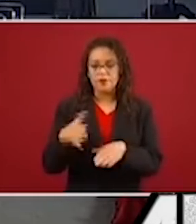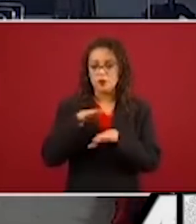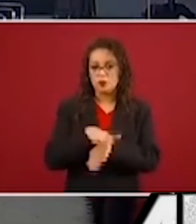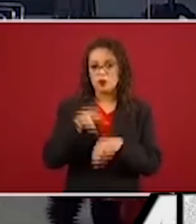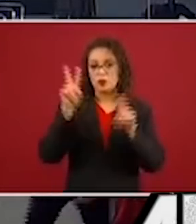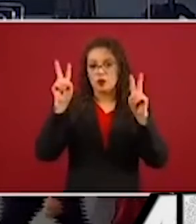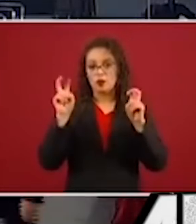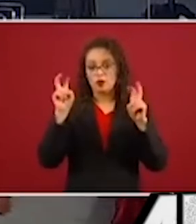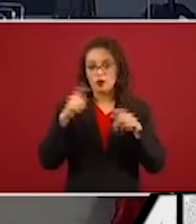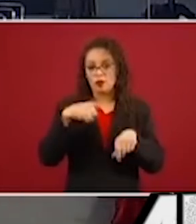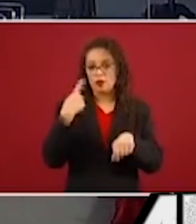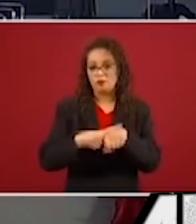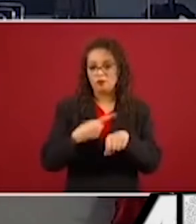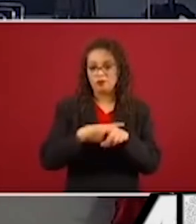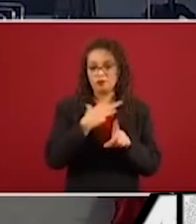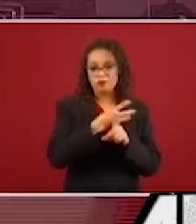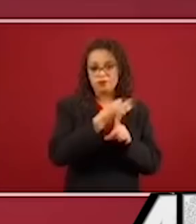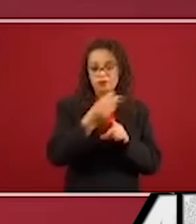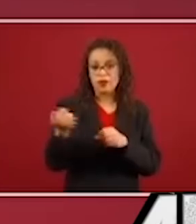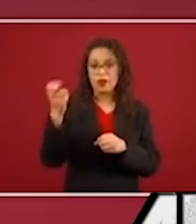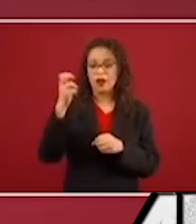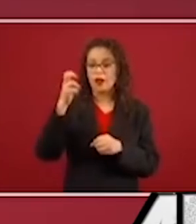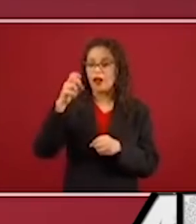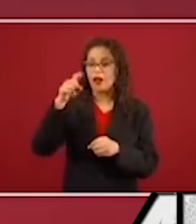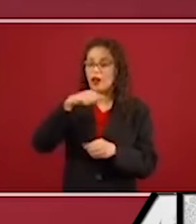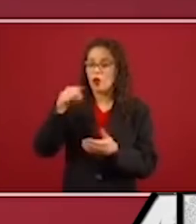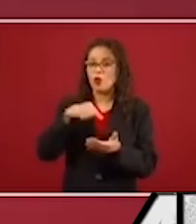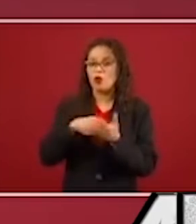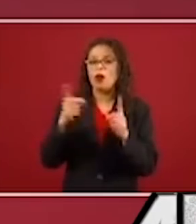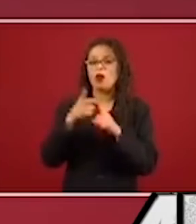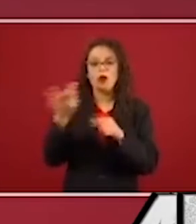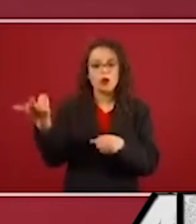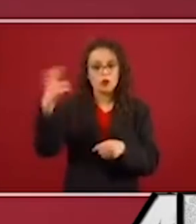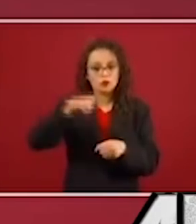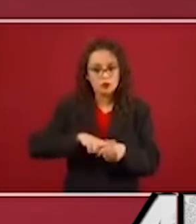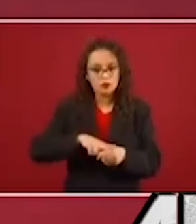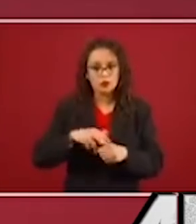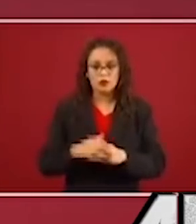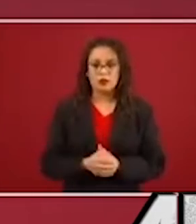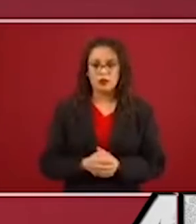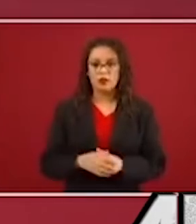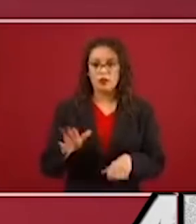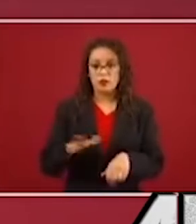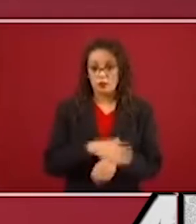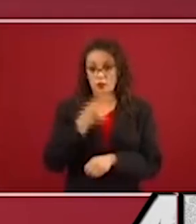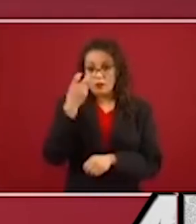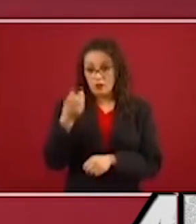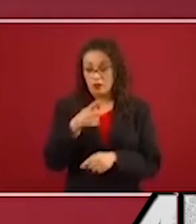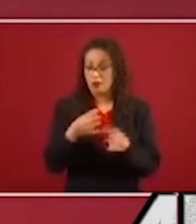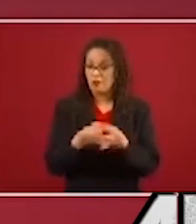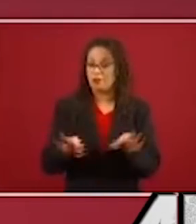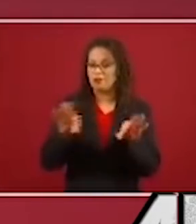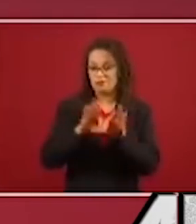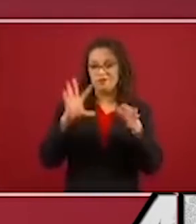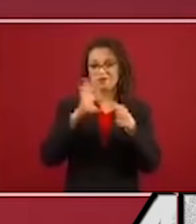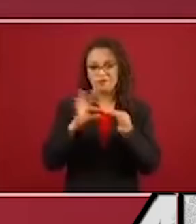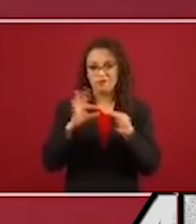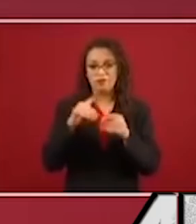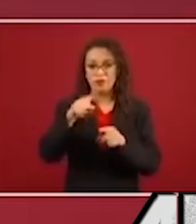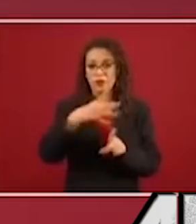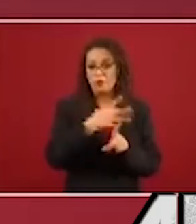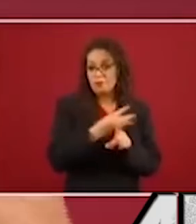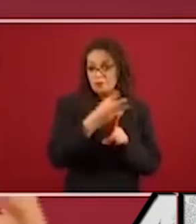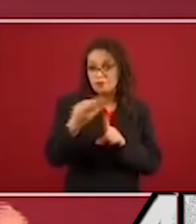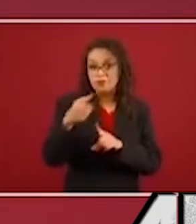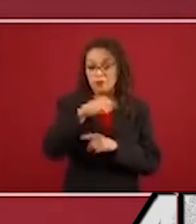hospitales, simplemente decirlo así es incorrecto, porque no son brotes que hayan ocurrido al interior de este hospital y no son cosas